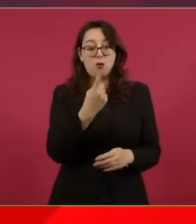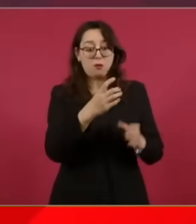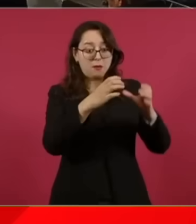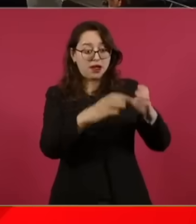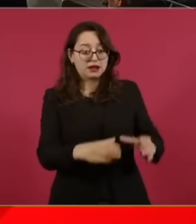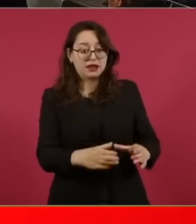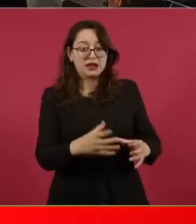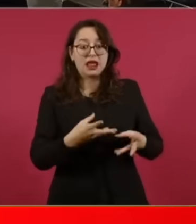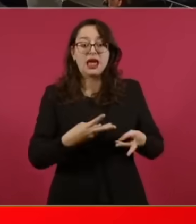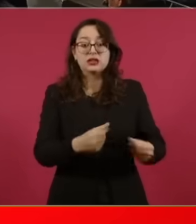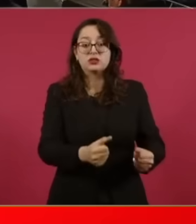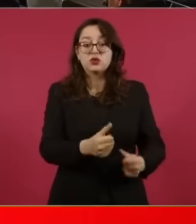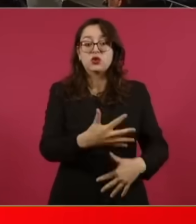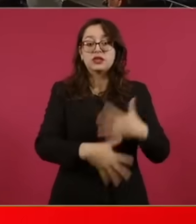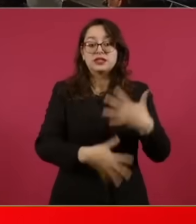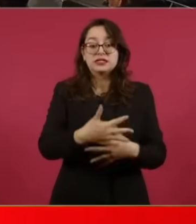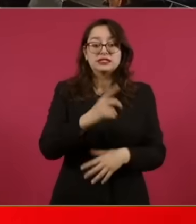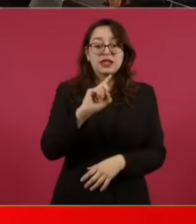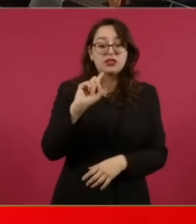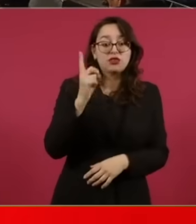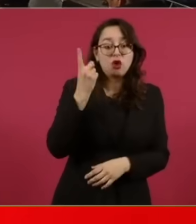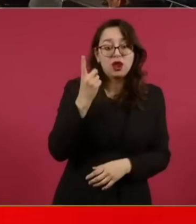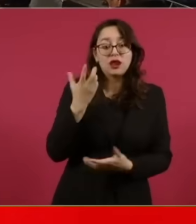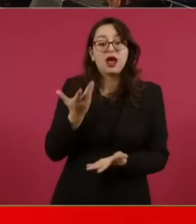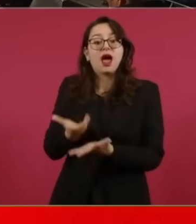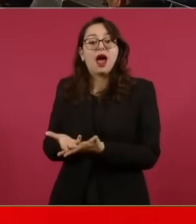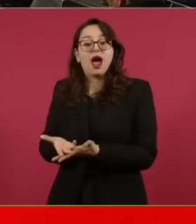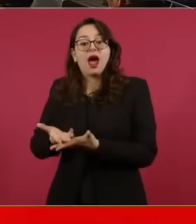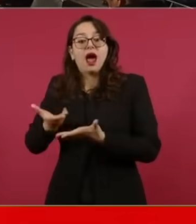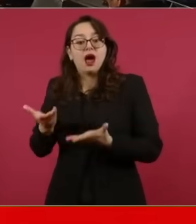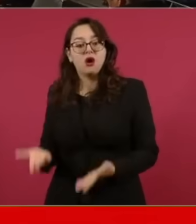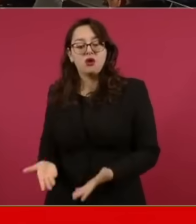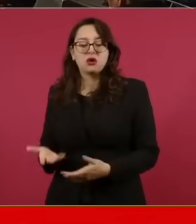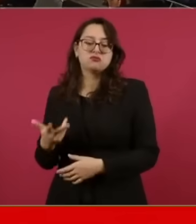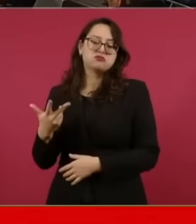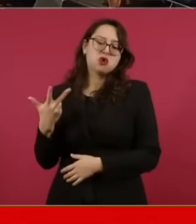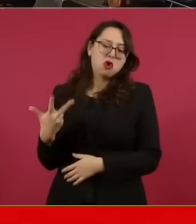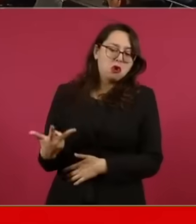barril, ahora nos está costando